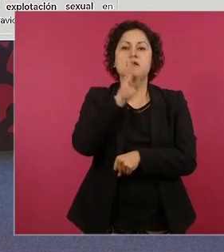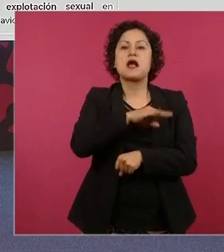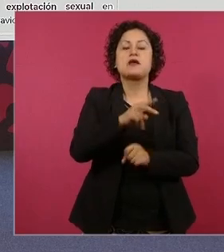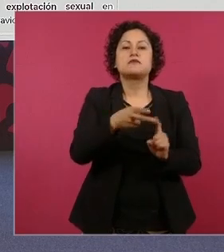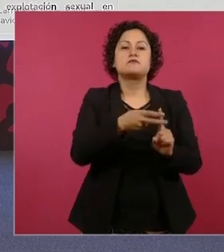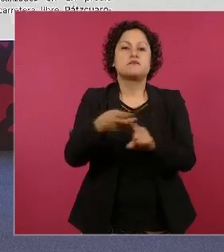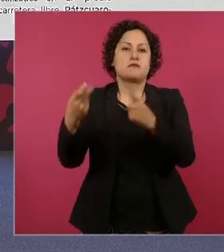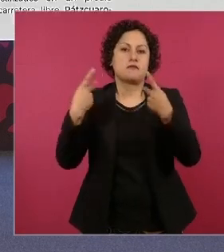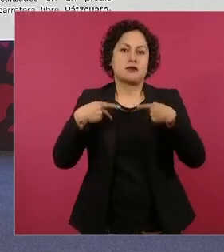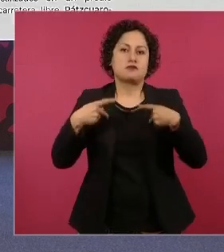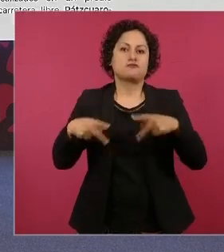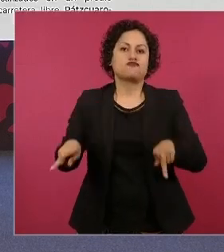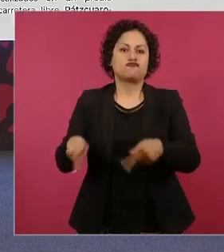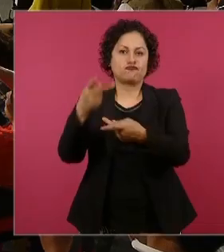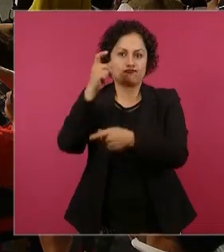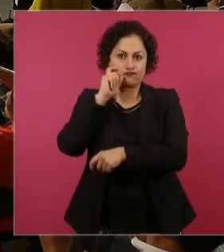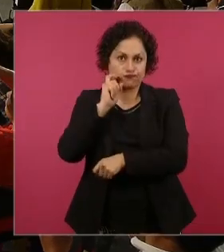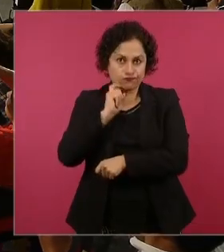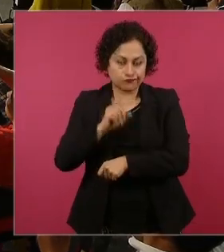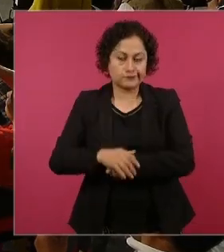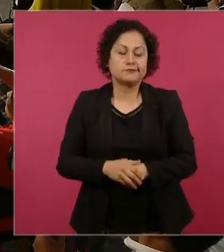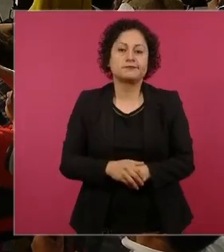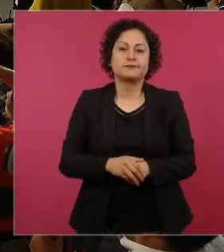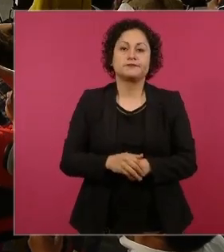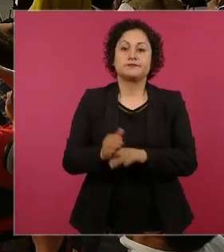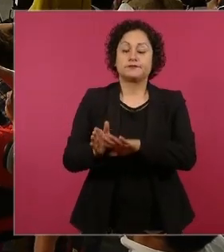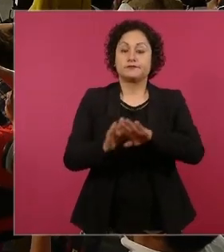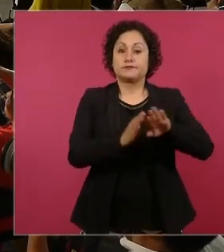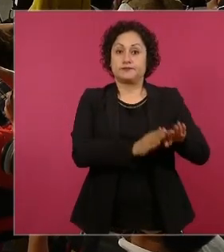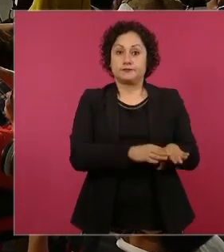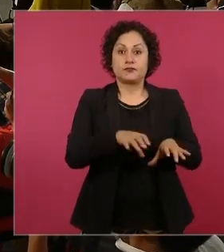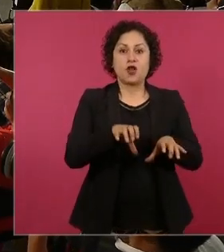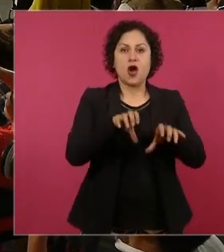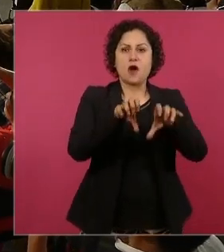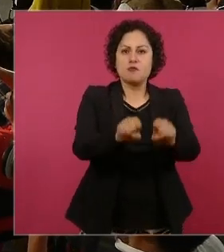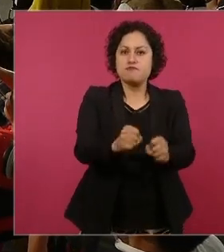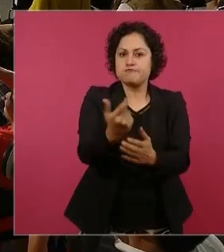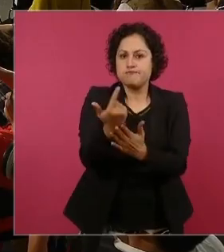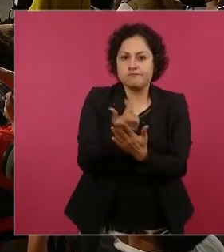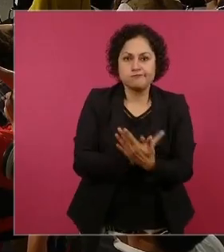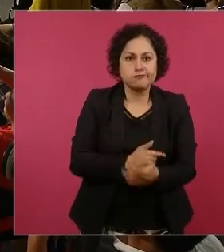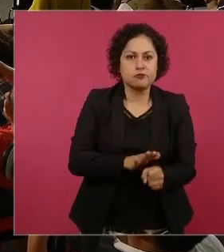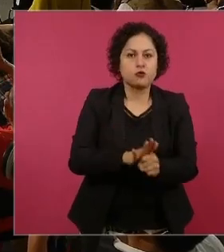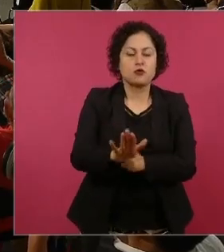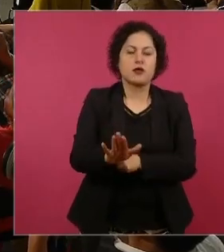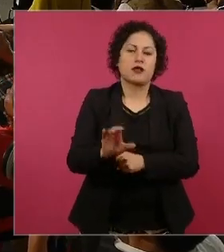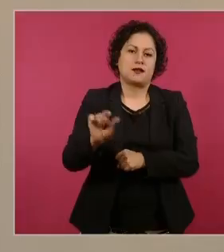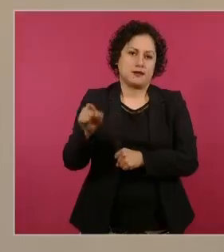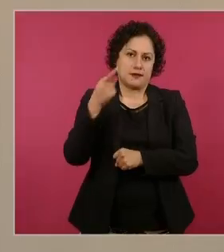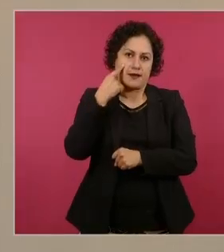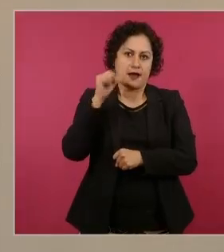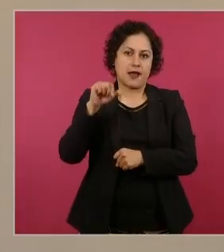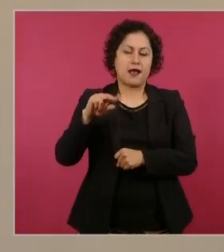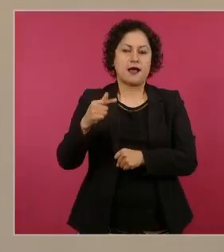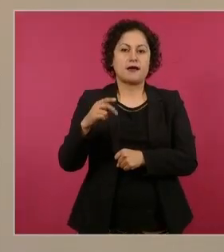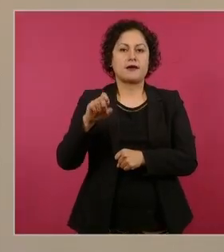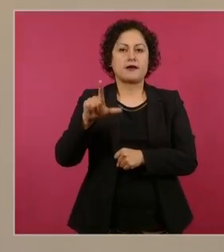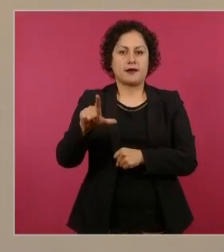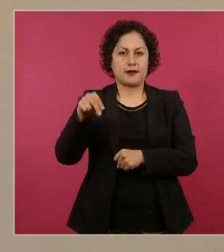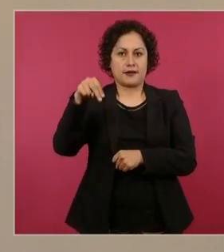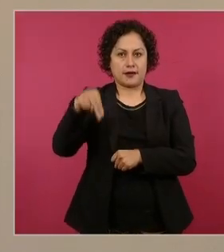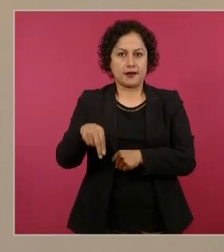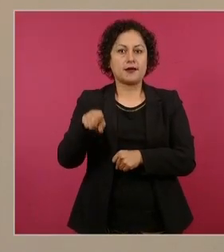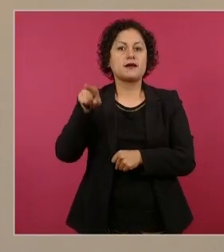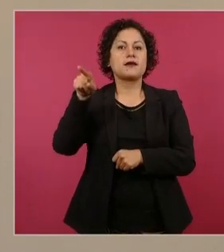sexual. Adelante. En cuanto a detenciones, tenemos esta de Ángel N. Él fue detenido en el